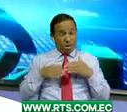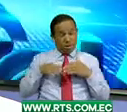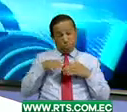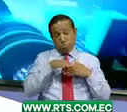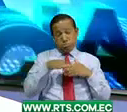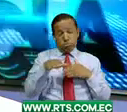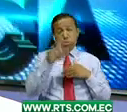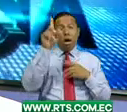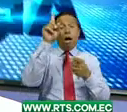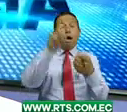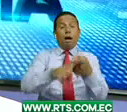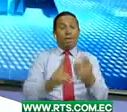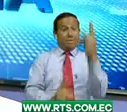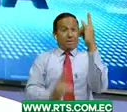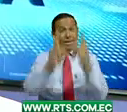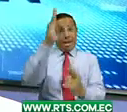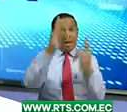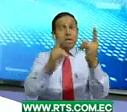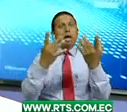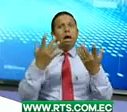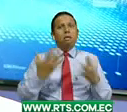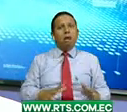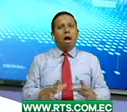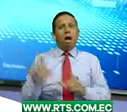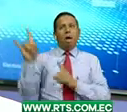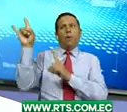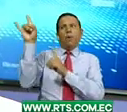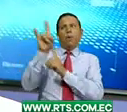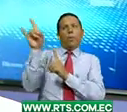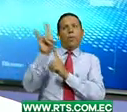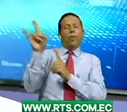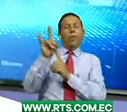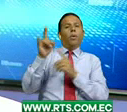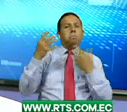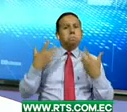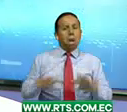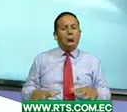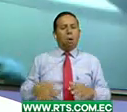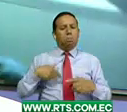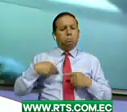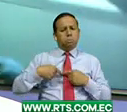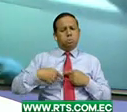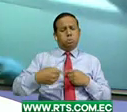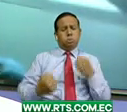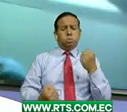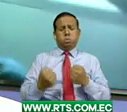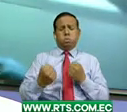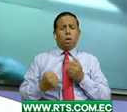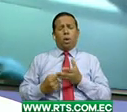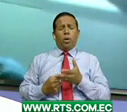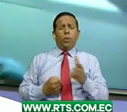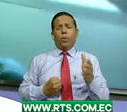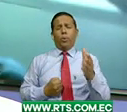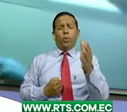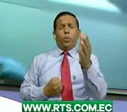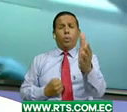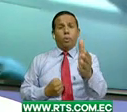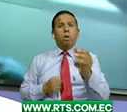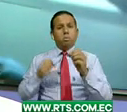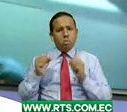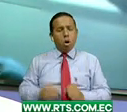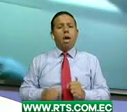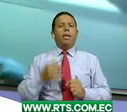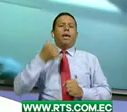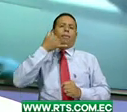de conectividad telefónica. El servicio fue inaugurado por el presidente Lenín Moreno durante un evento realizado en el